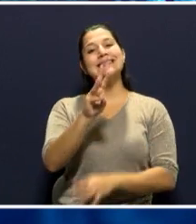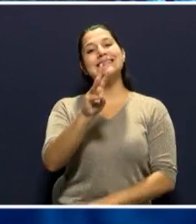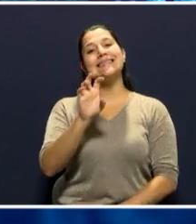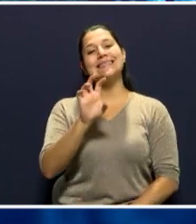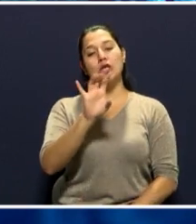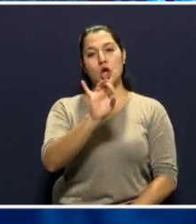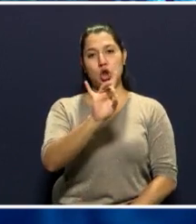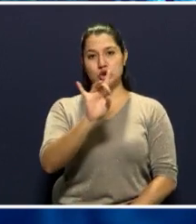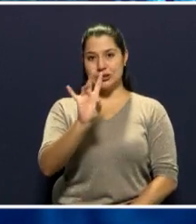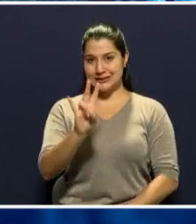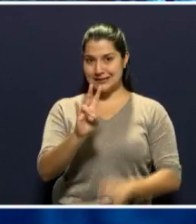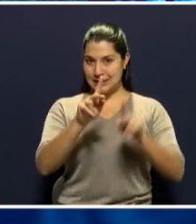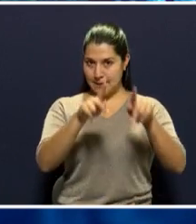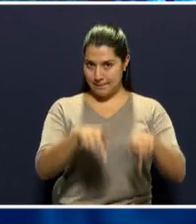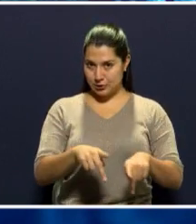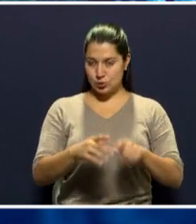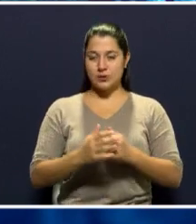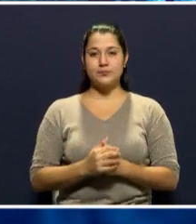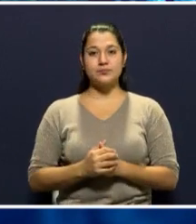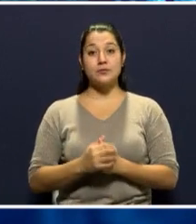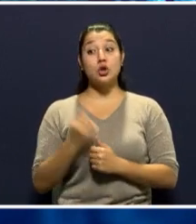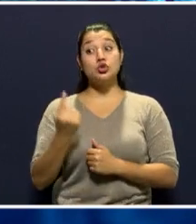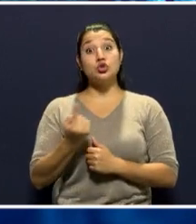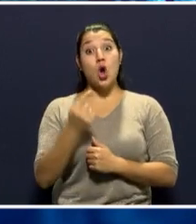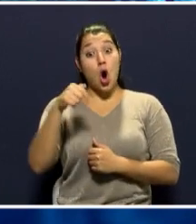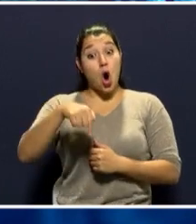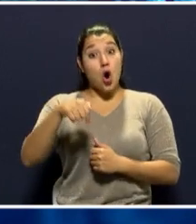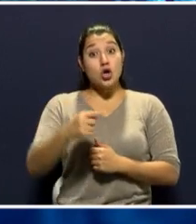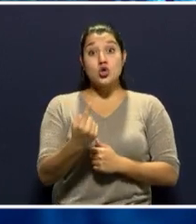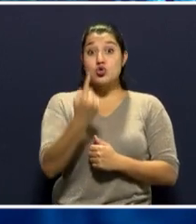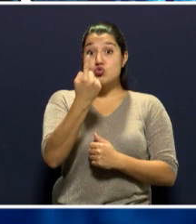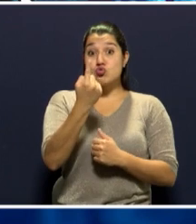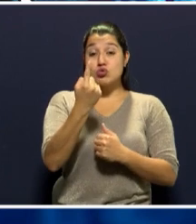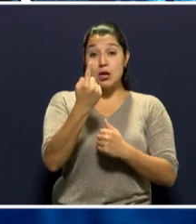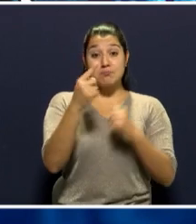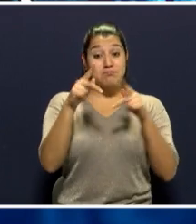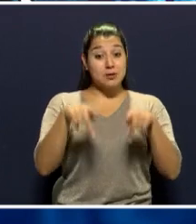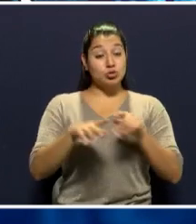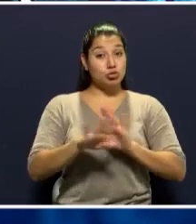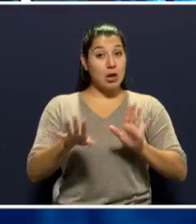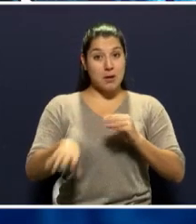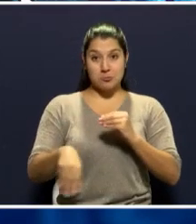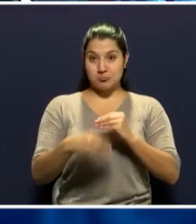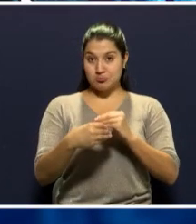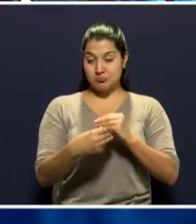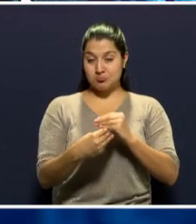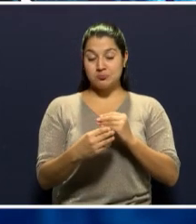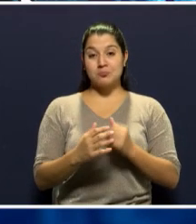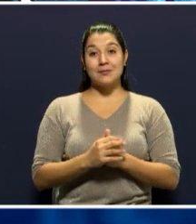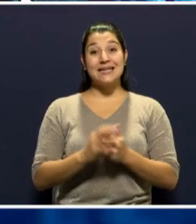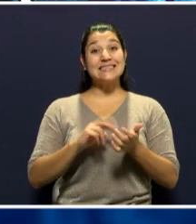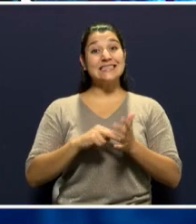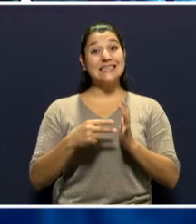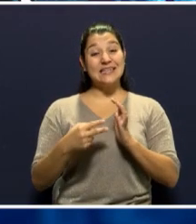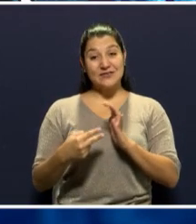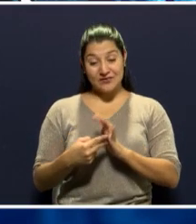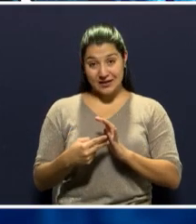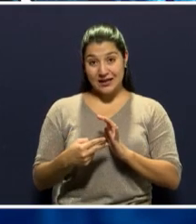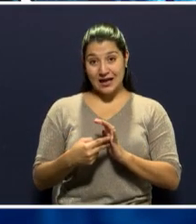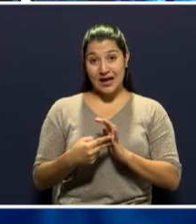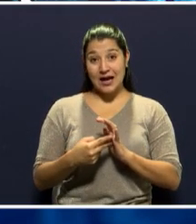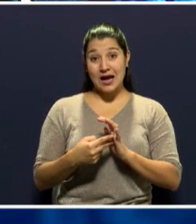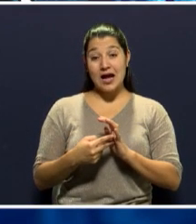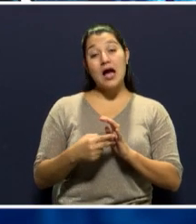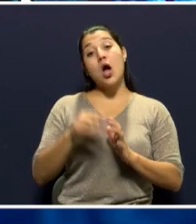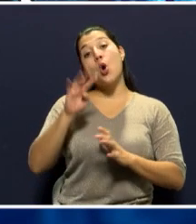687 casos. Solo un nuevo caso en las últimas 24 horas, es decir, 4 casos